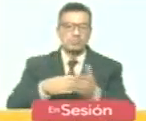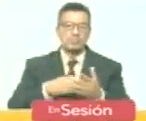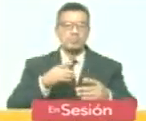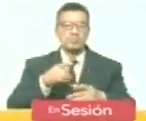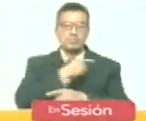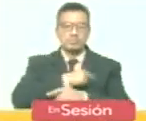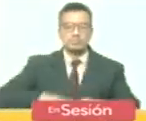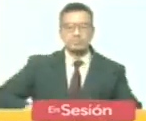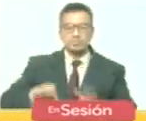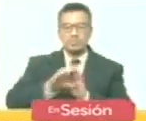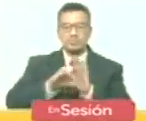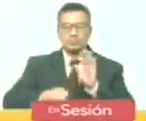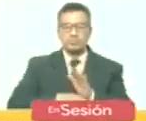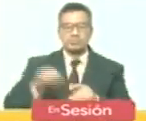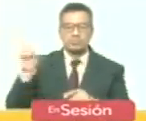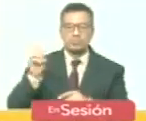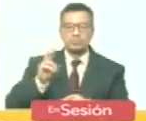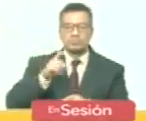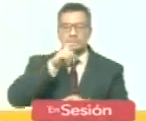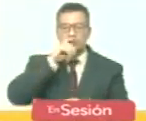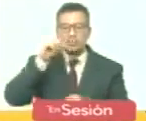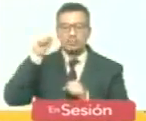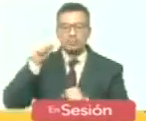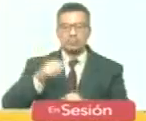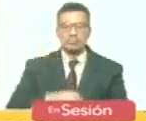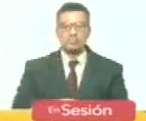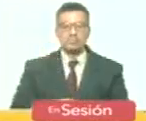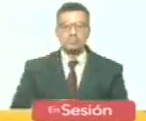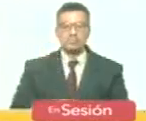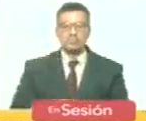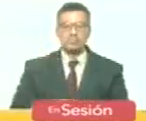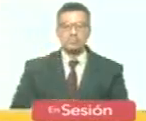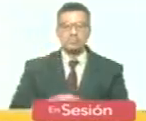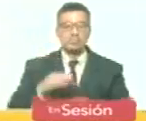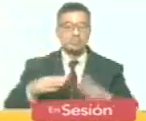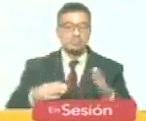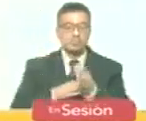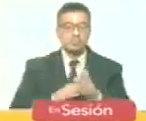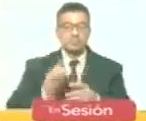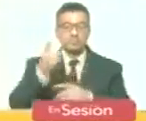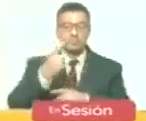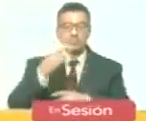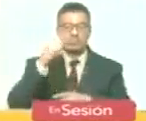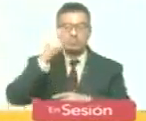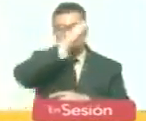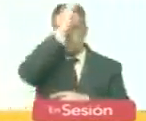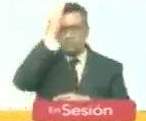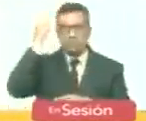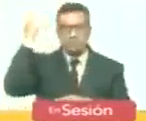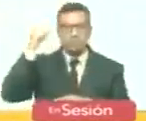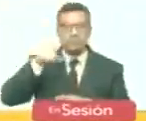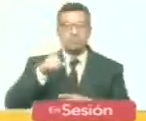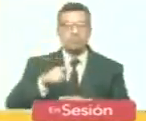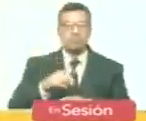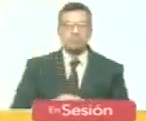presidente constitucional de Venezuela, Nicolás Maduro Moros, en contra de la primera combatiente, Cilia Flores de